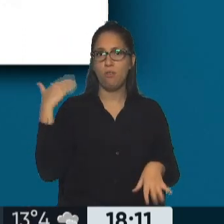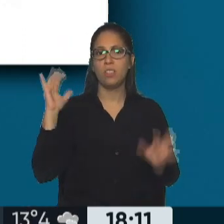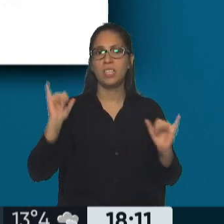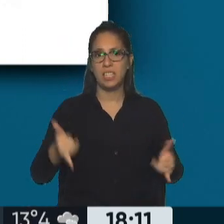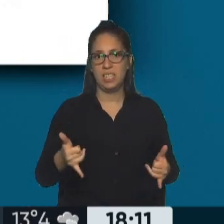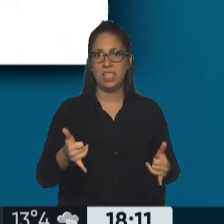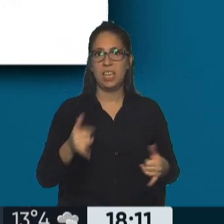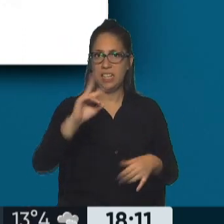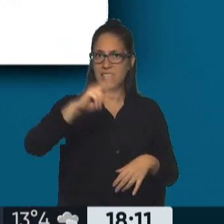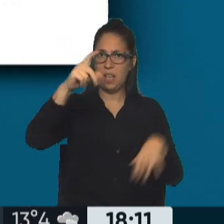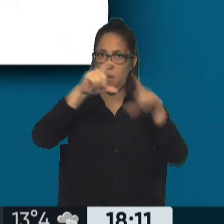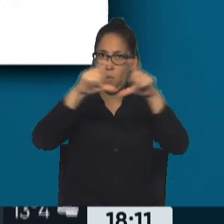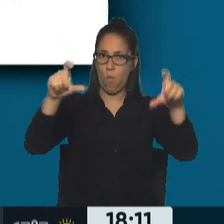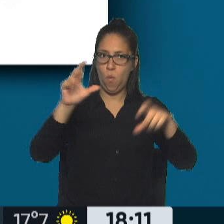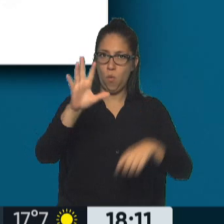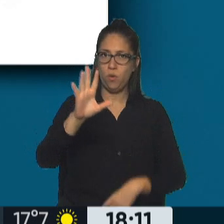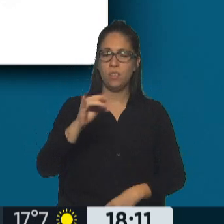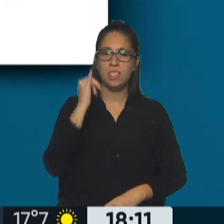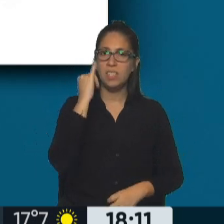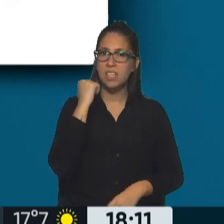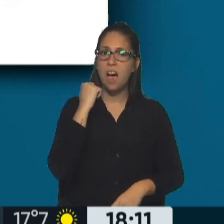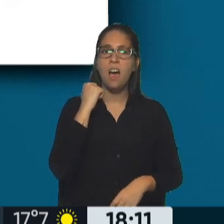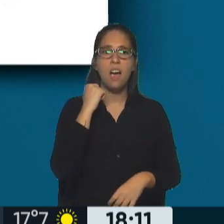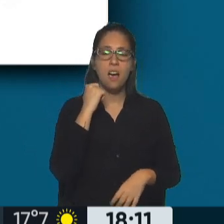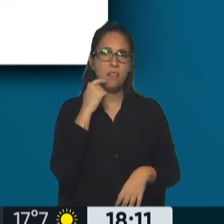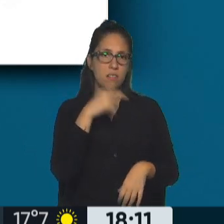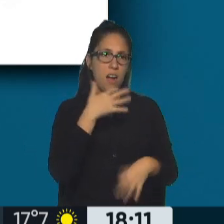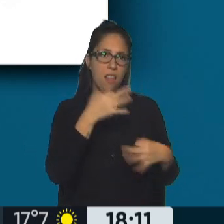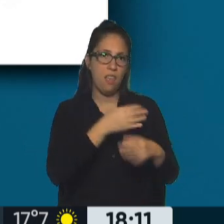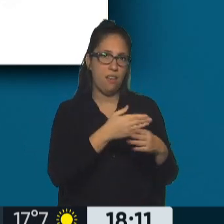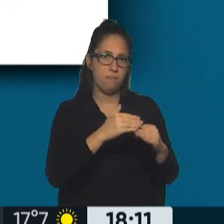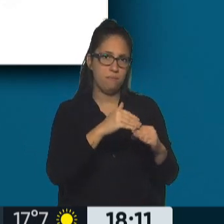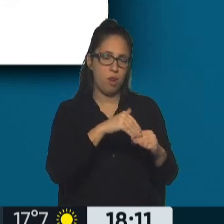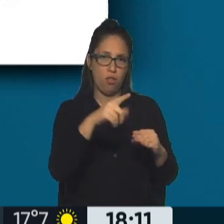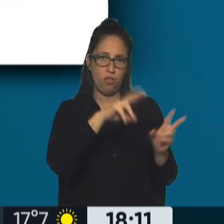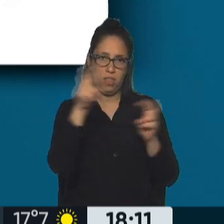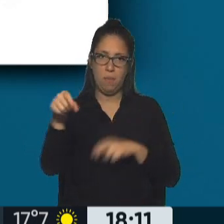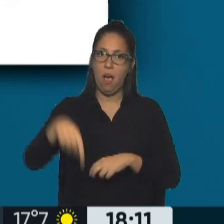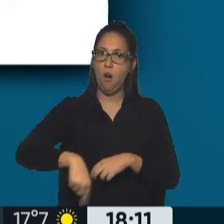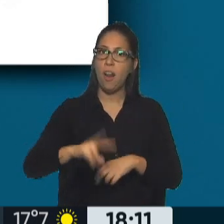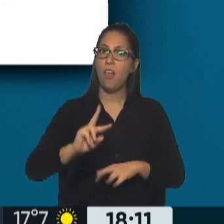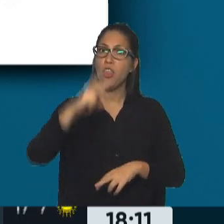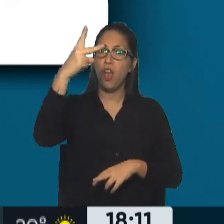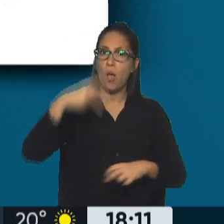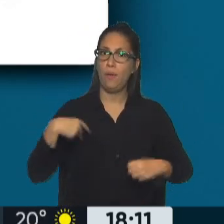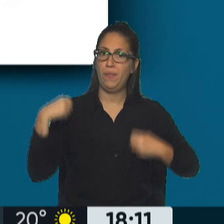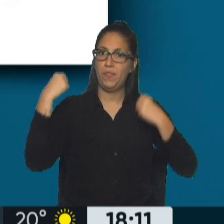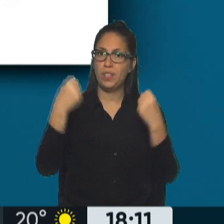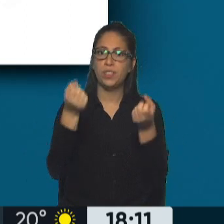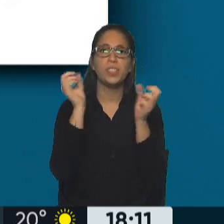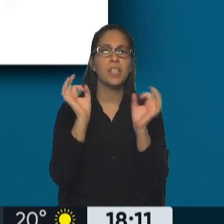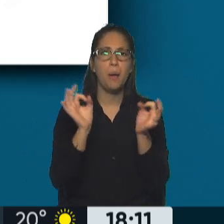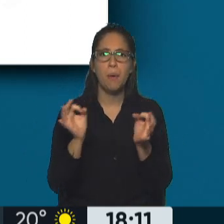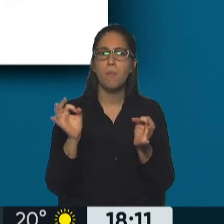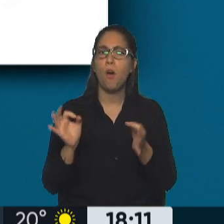que está superado. Te leo el segundo. Está superado por la realidad que estamos describiendo. Estamos redoblando esfuerzos, convencidos de que el camino es sostener